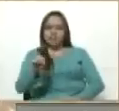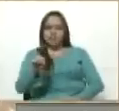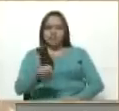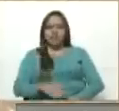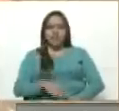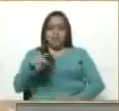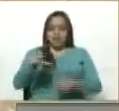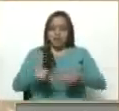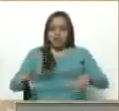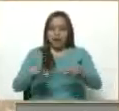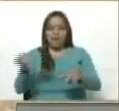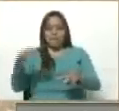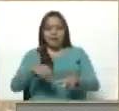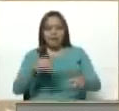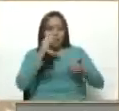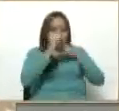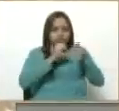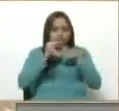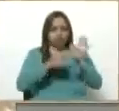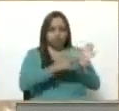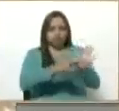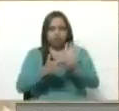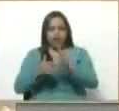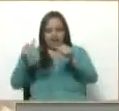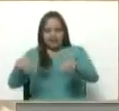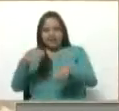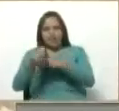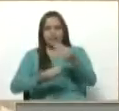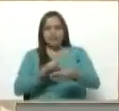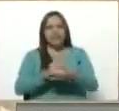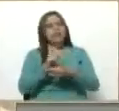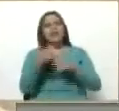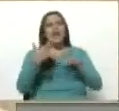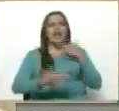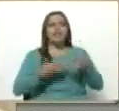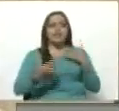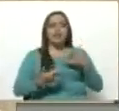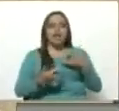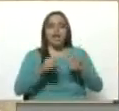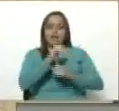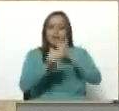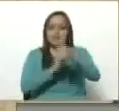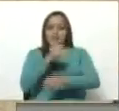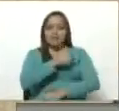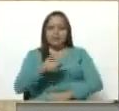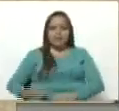a mostrarles más imágenes de lo que aquí aconteció y justamente las operaciones, como lo ha dicho el vicepresidente, en el